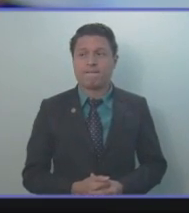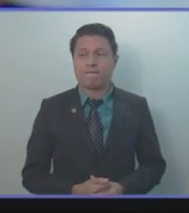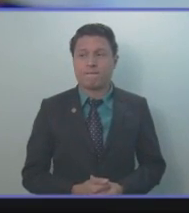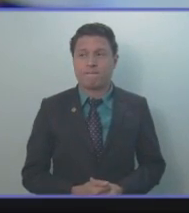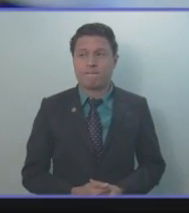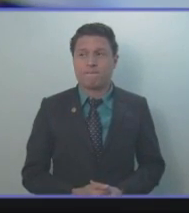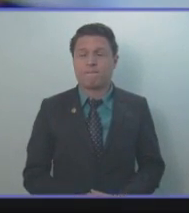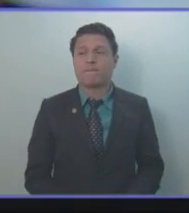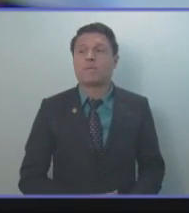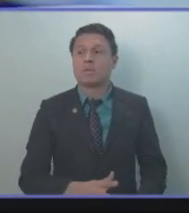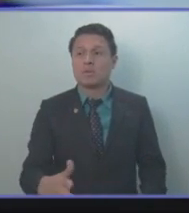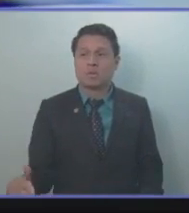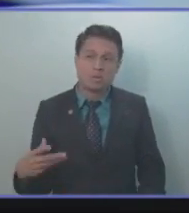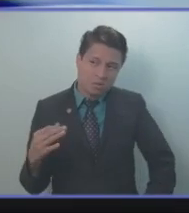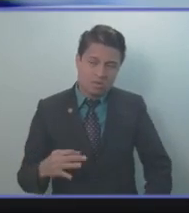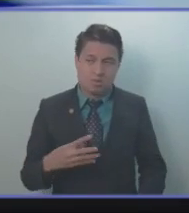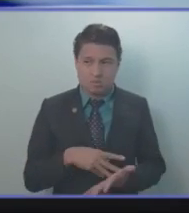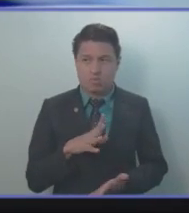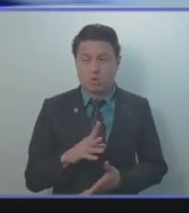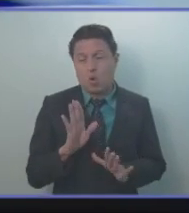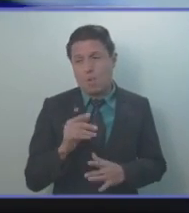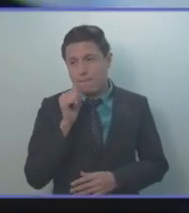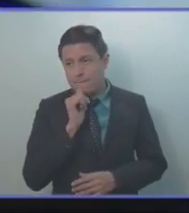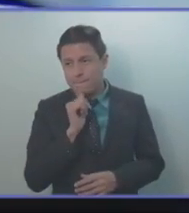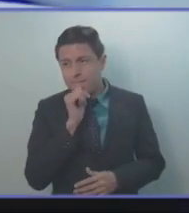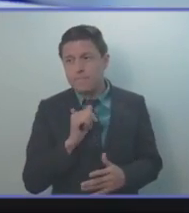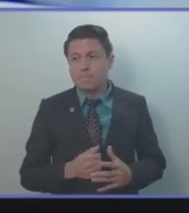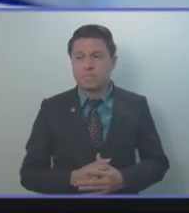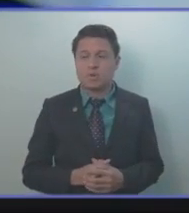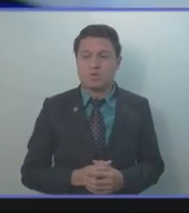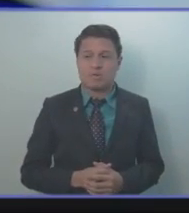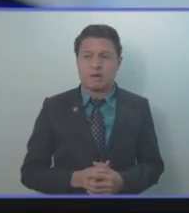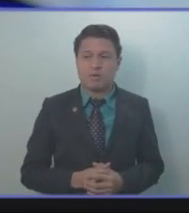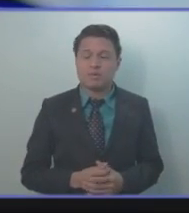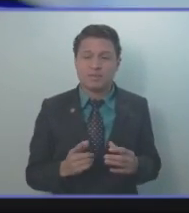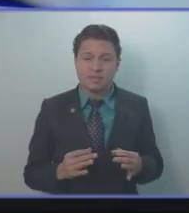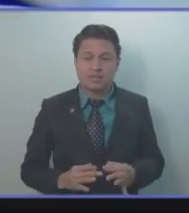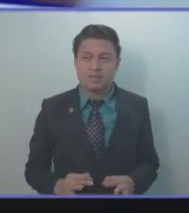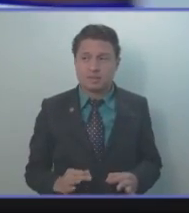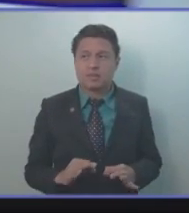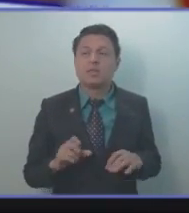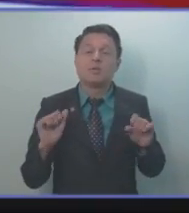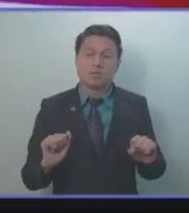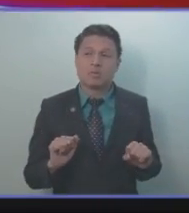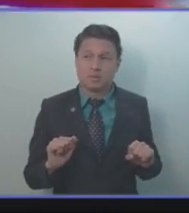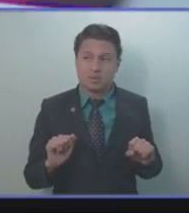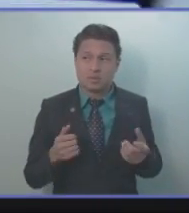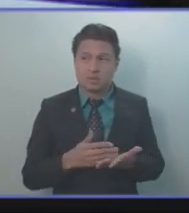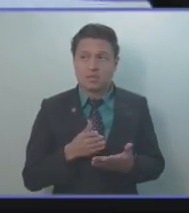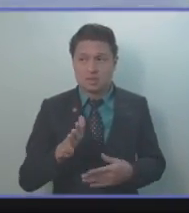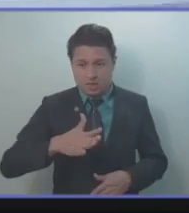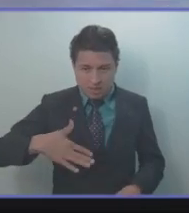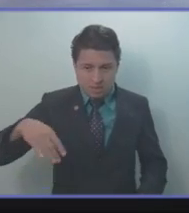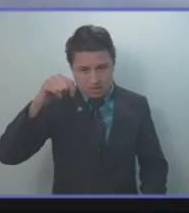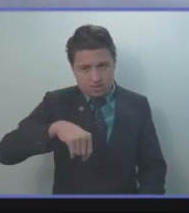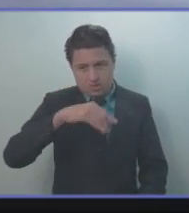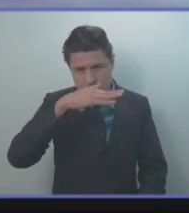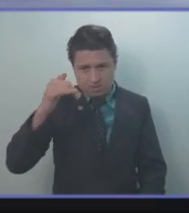identificarse en todos los actos públicos o privados que estos realicen fuera como dentro del territorio